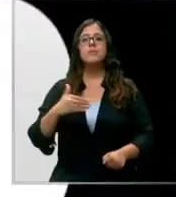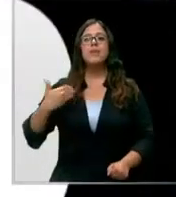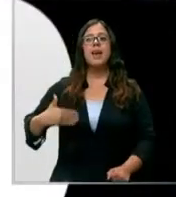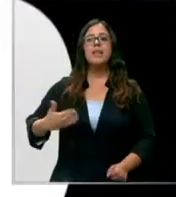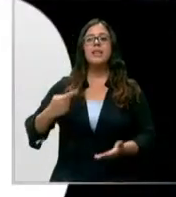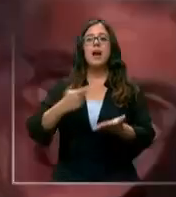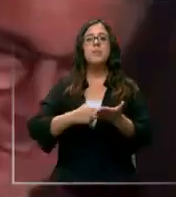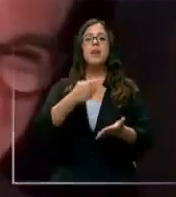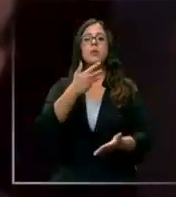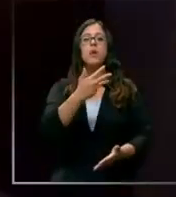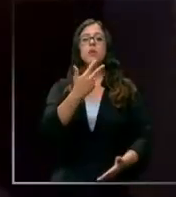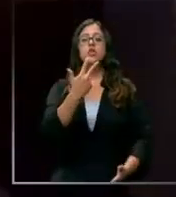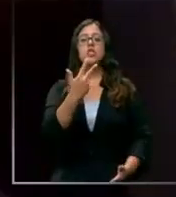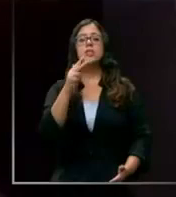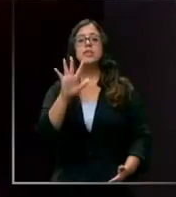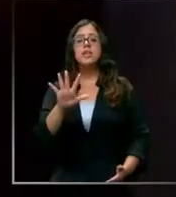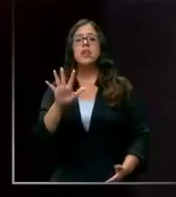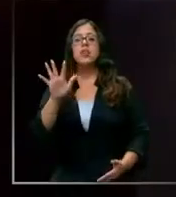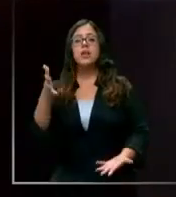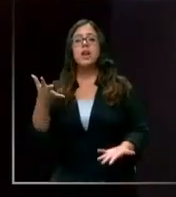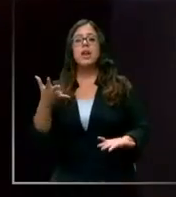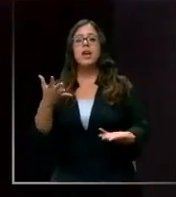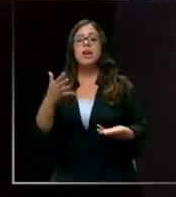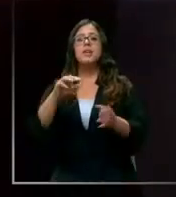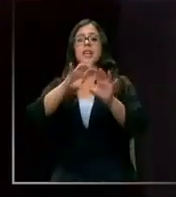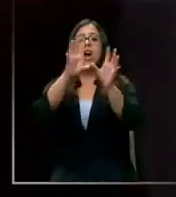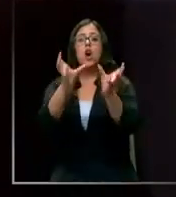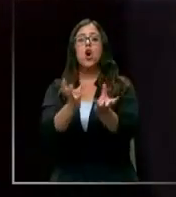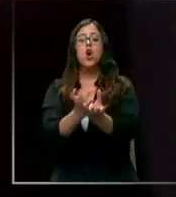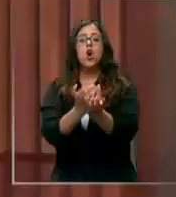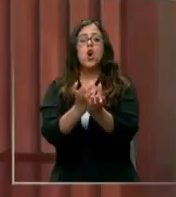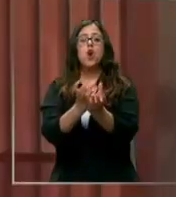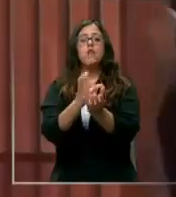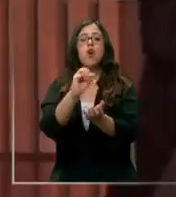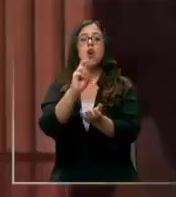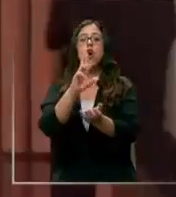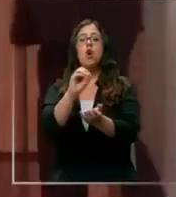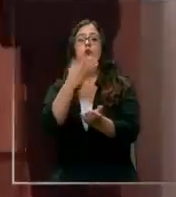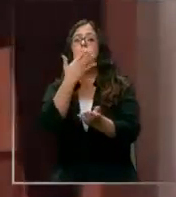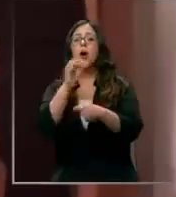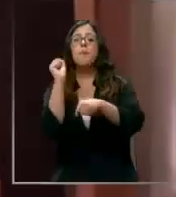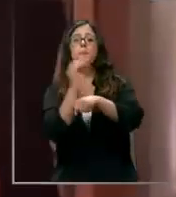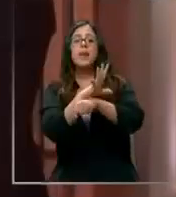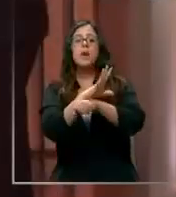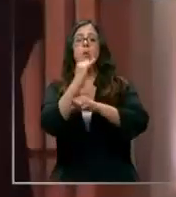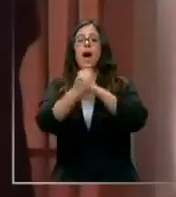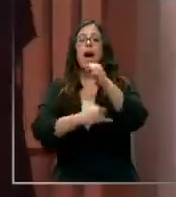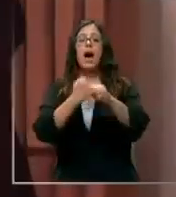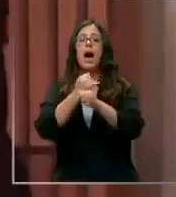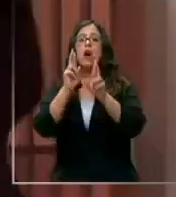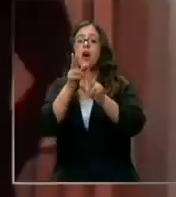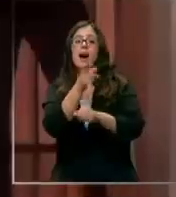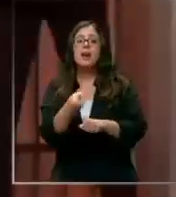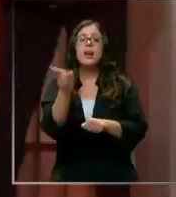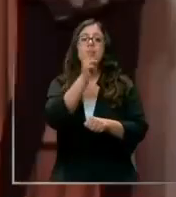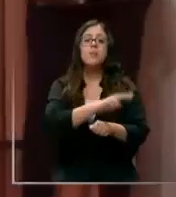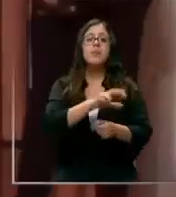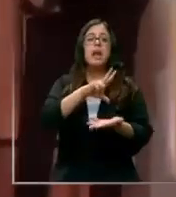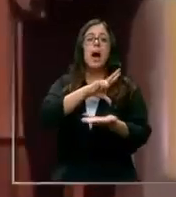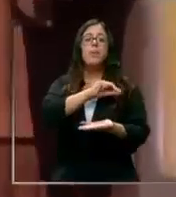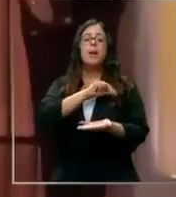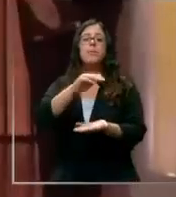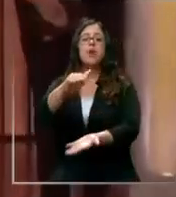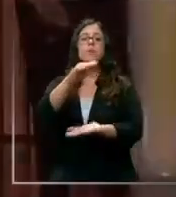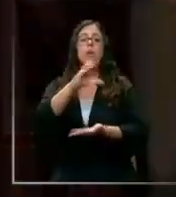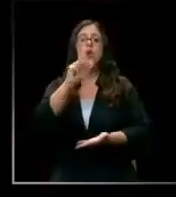Argentina 1985 viene de ganar el Globo de Oro a la Mejor Película Internacional y ahora esperan repetirse el plato en los Oscar por la